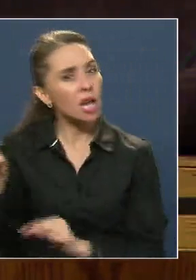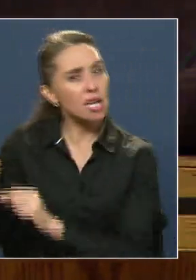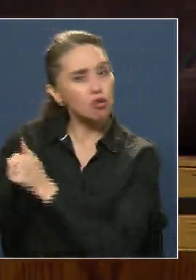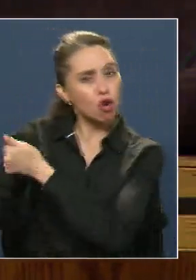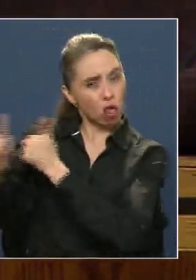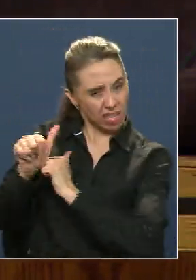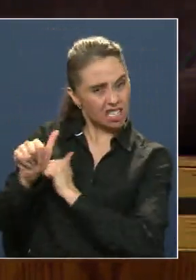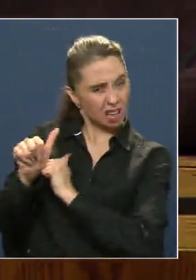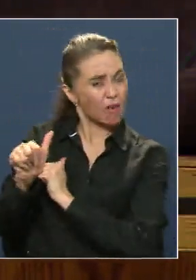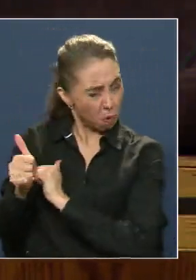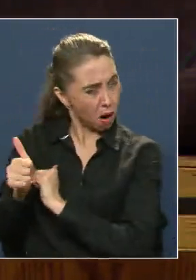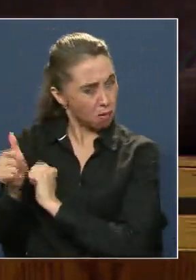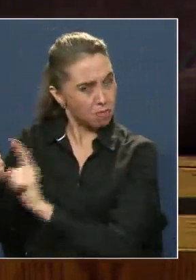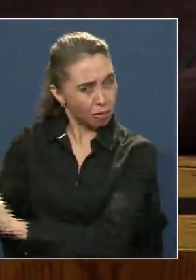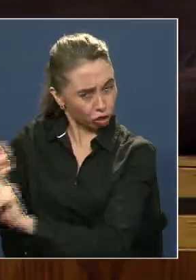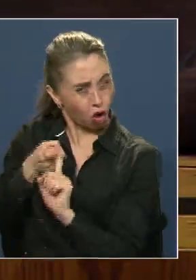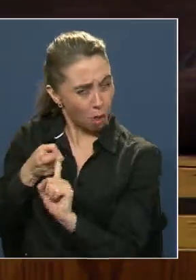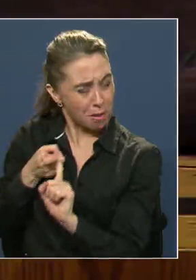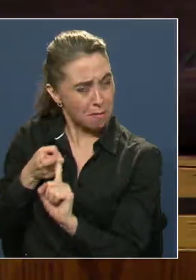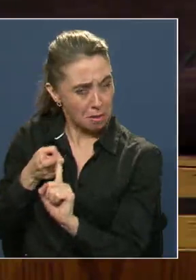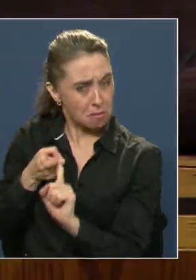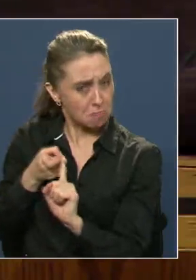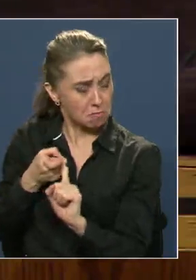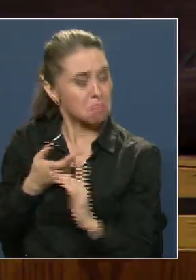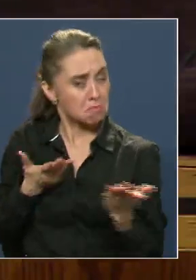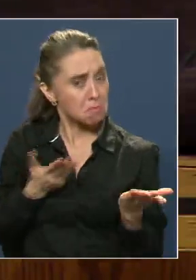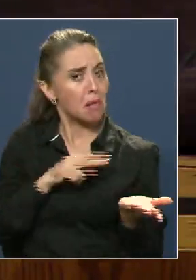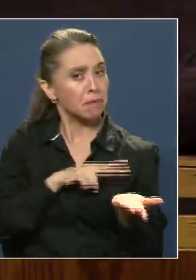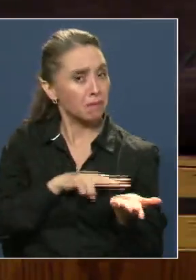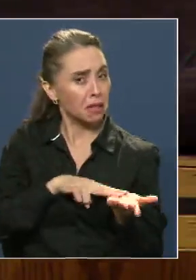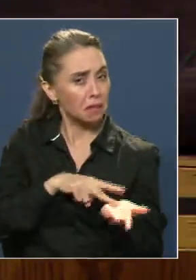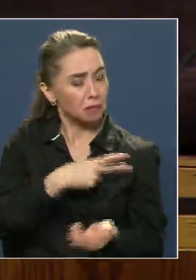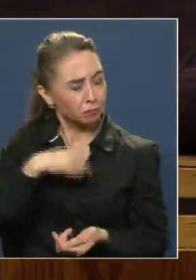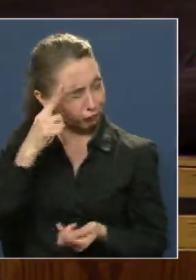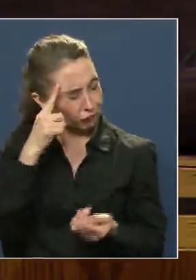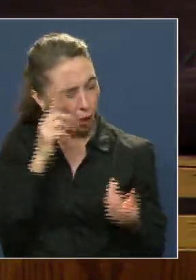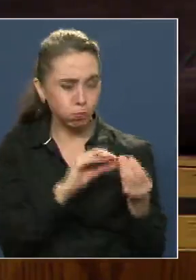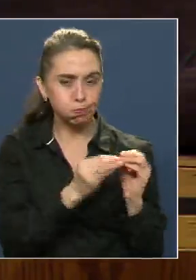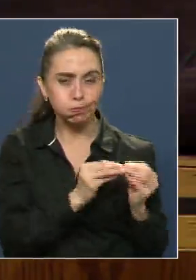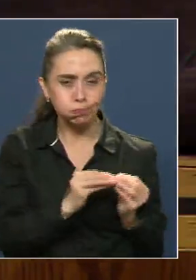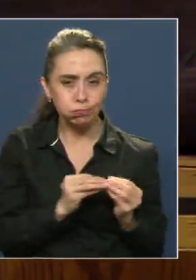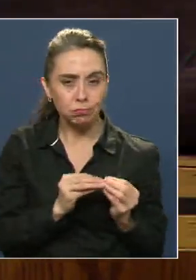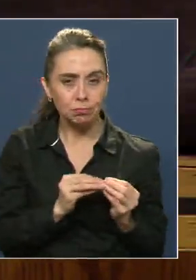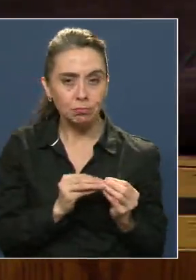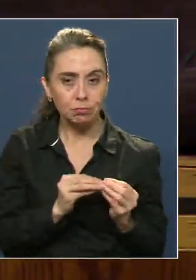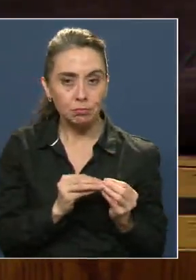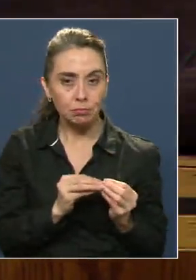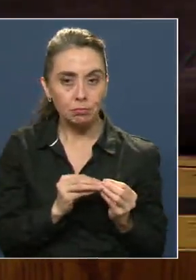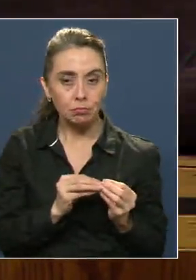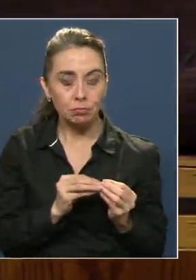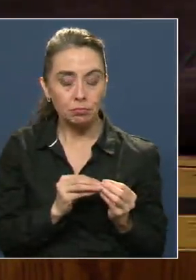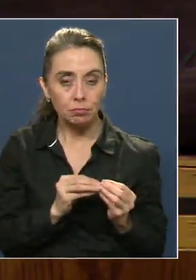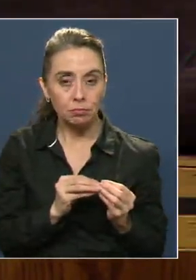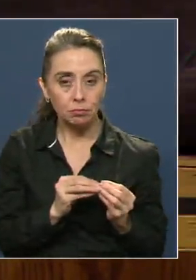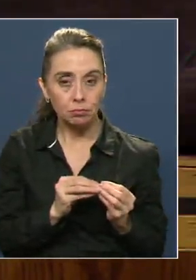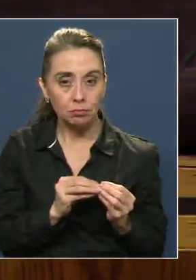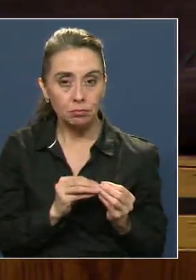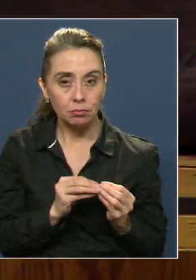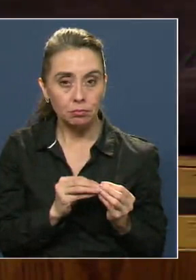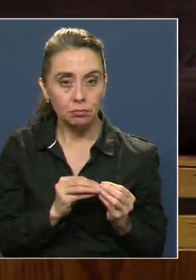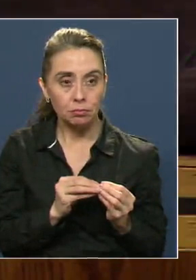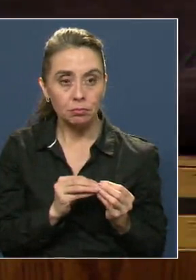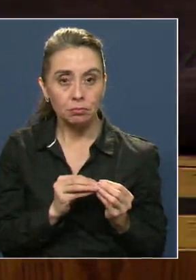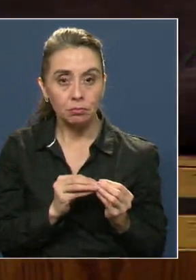desafío. Y la verdad es que llegamos a la conclusión de que efectivamente dentro